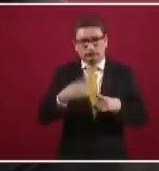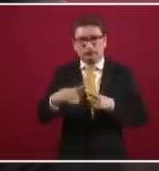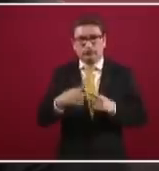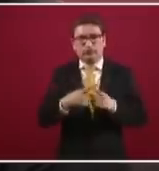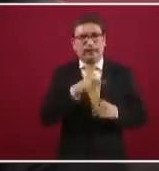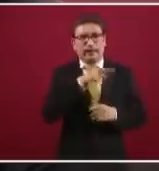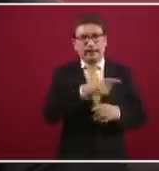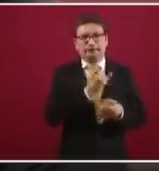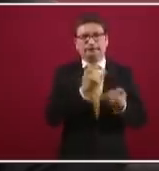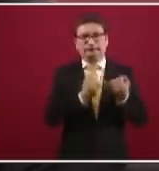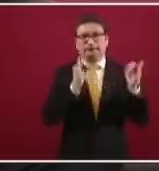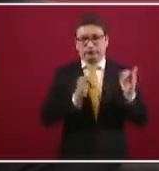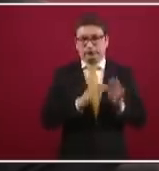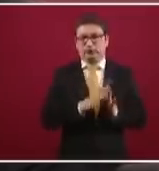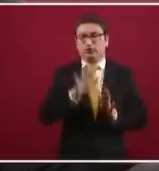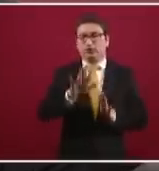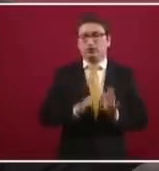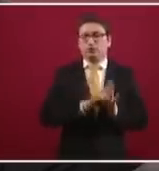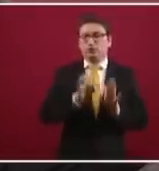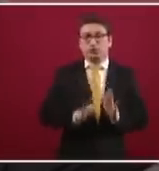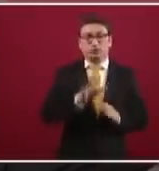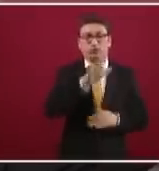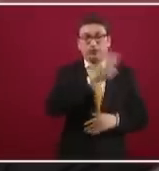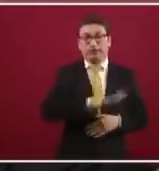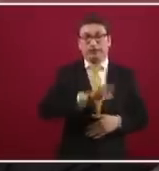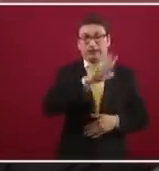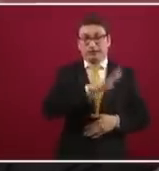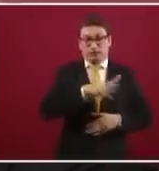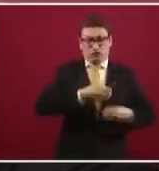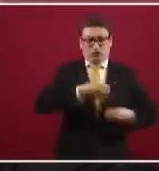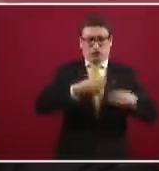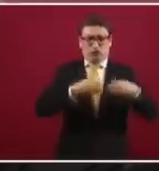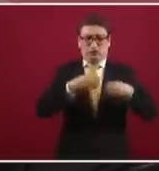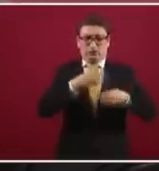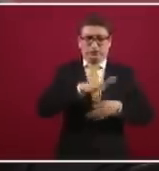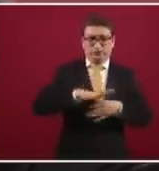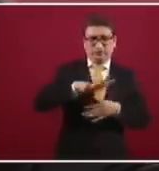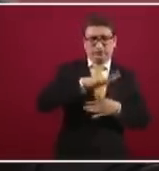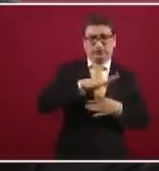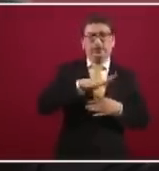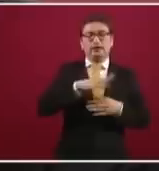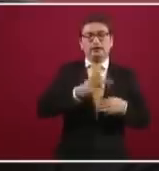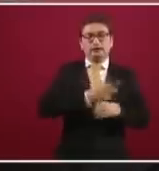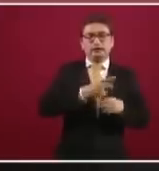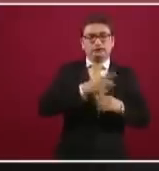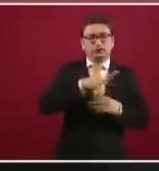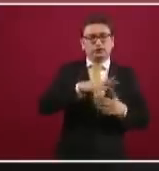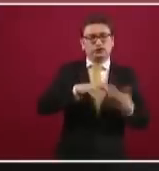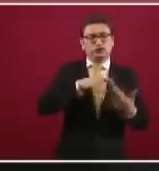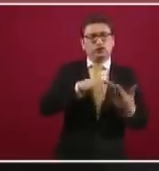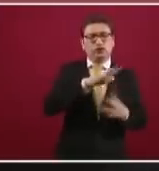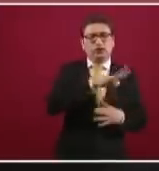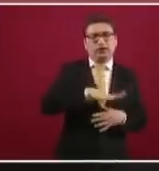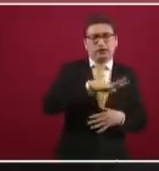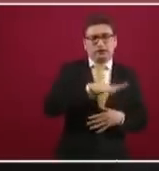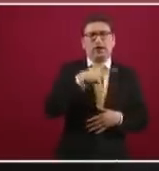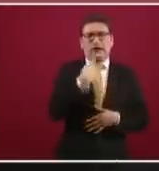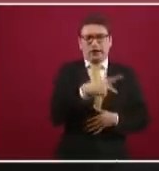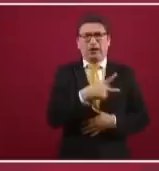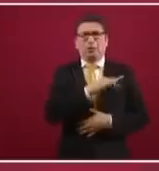Un juez de distrito puede tomar con autonomía